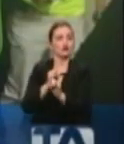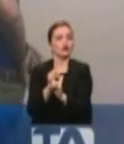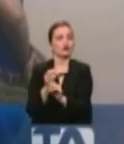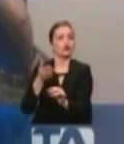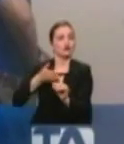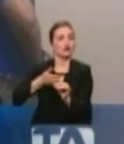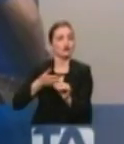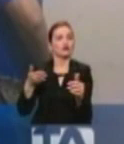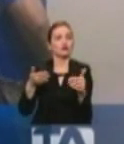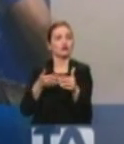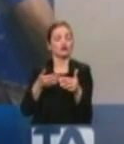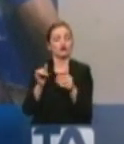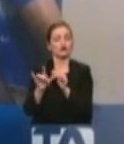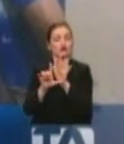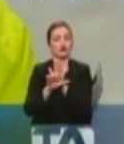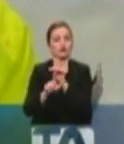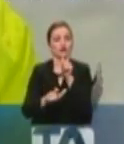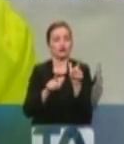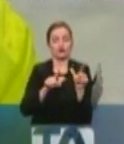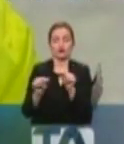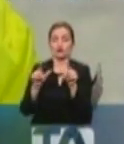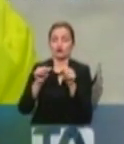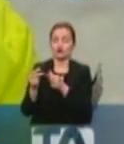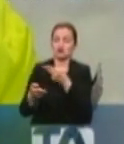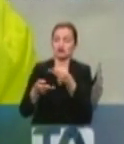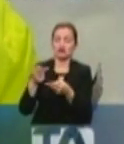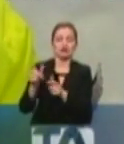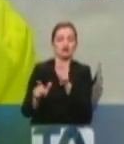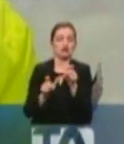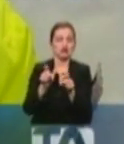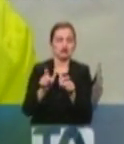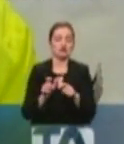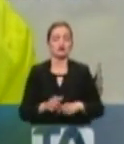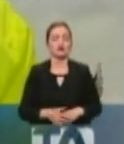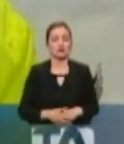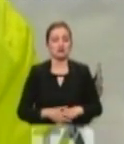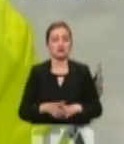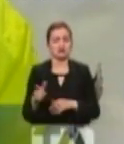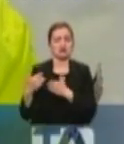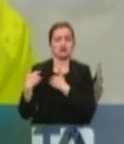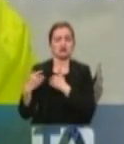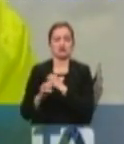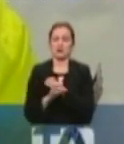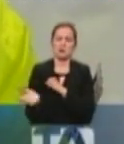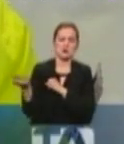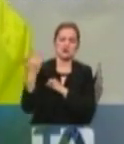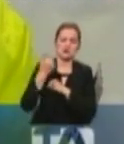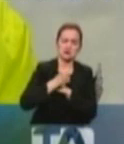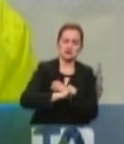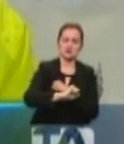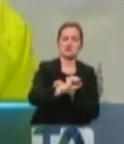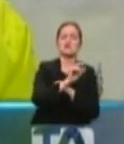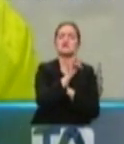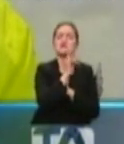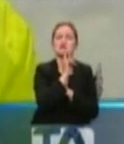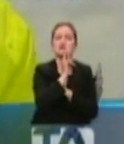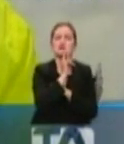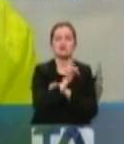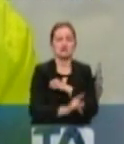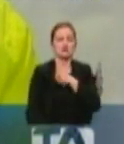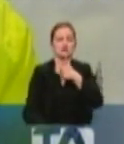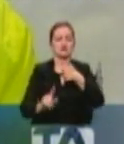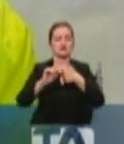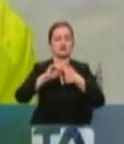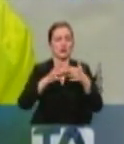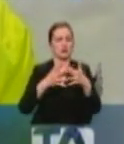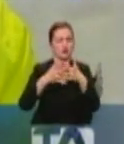dedicada al delito ilícito de migrantes. Los mismos que eran los encargados de promocionar el viaje hacia los Estados Unidos